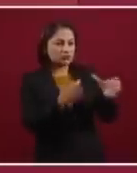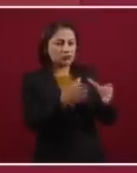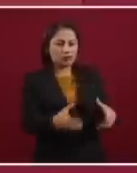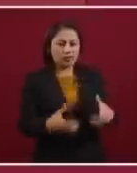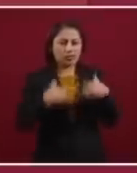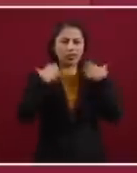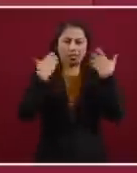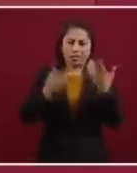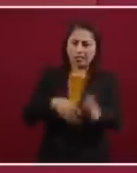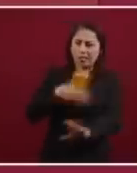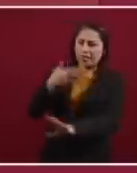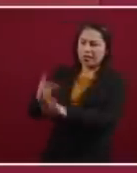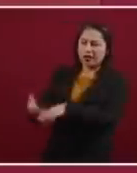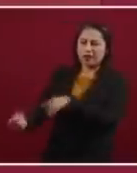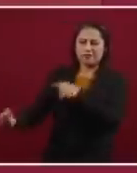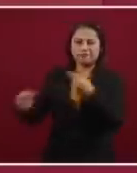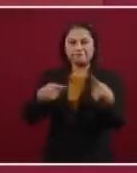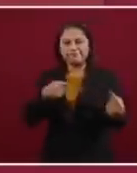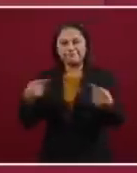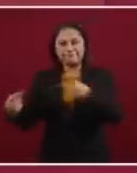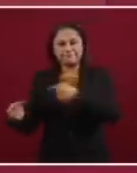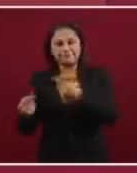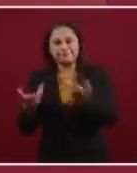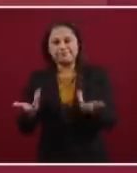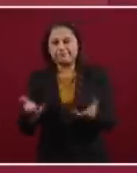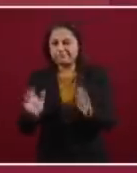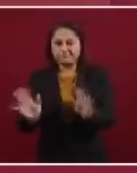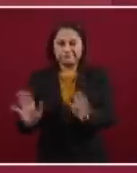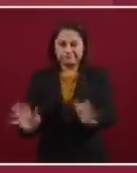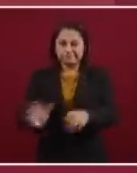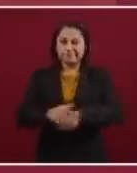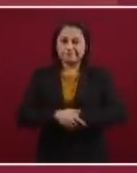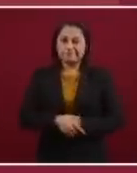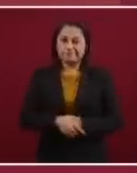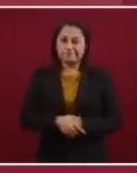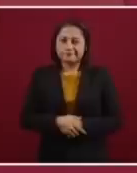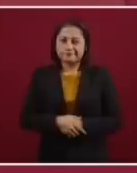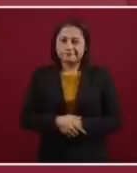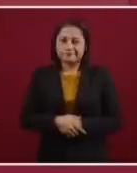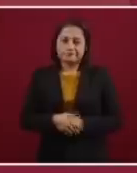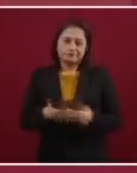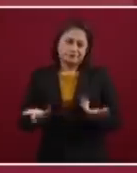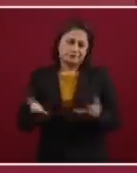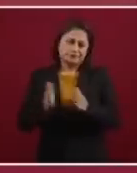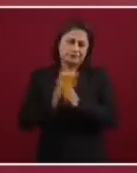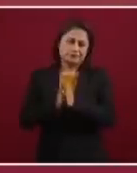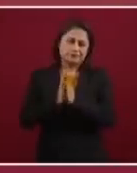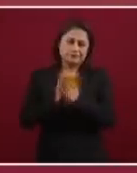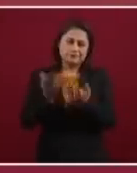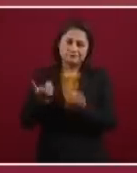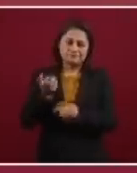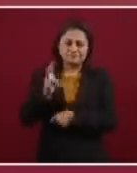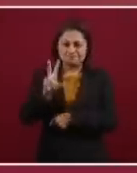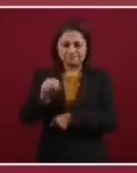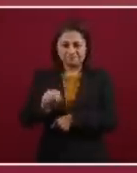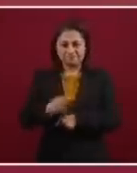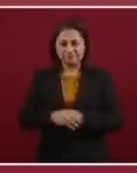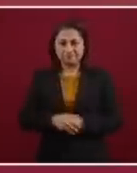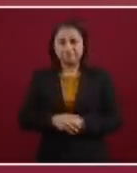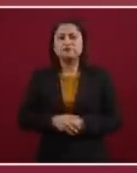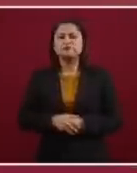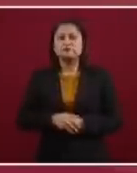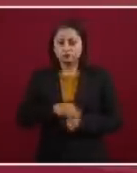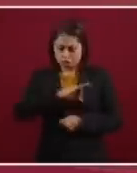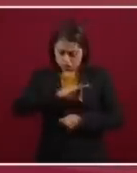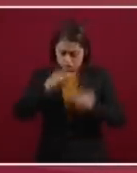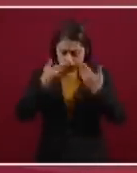ciertas personas sino que no sé de motivó a eso hay la posibilidad de